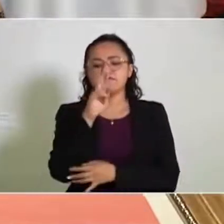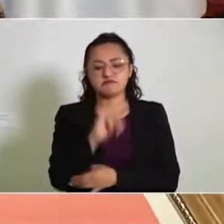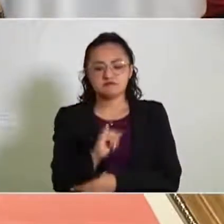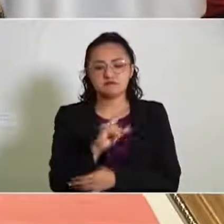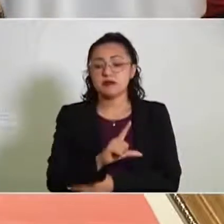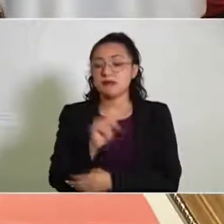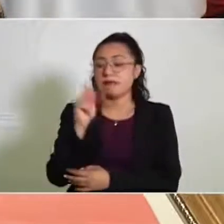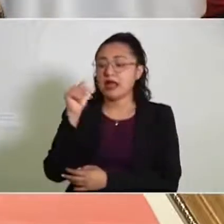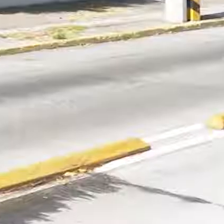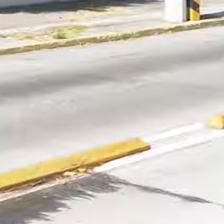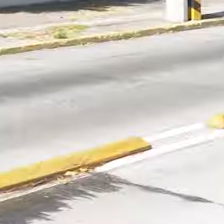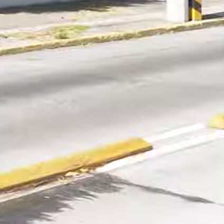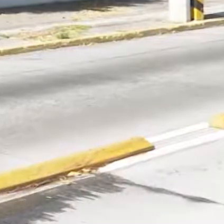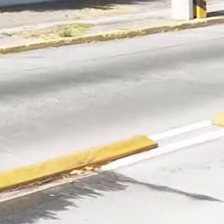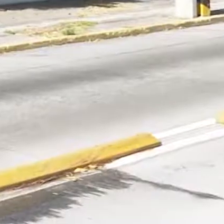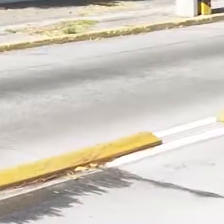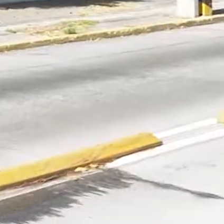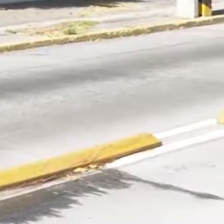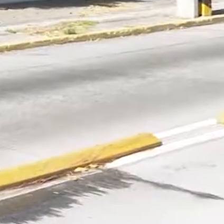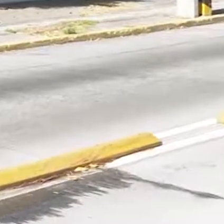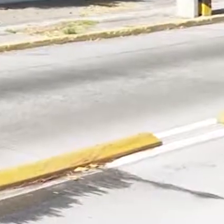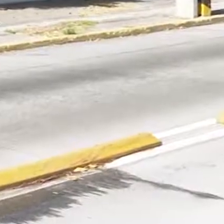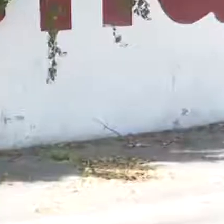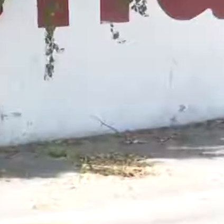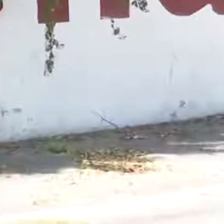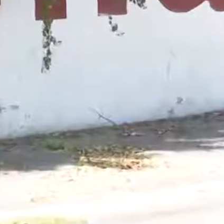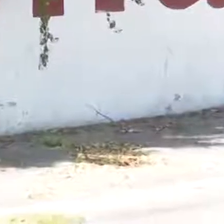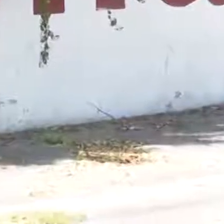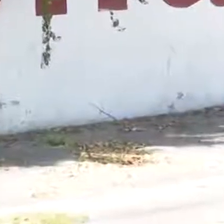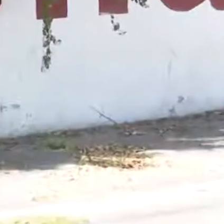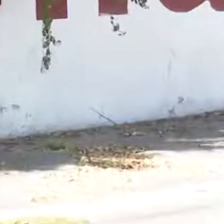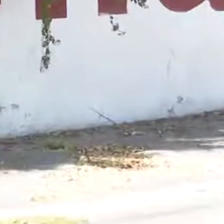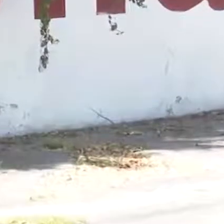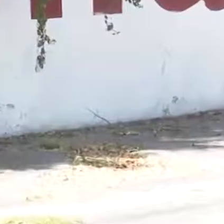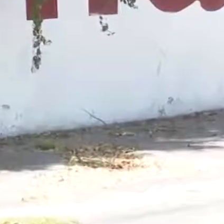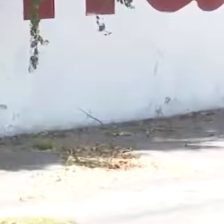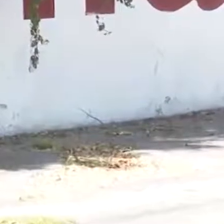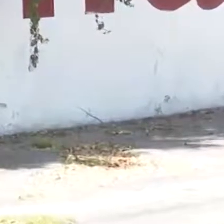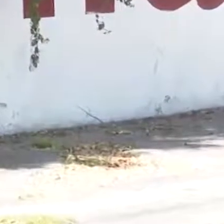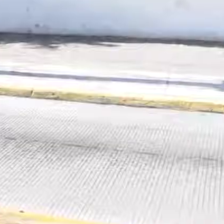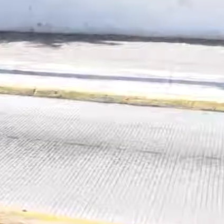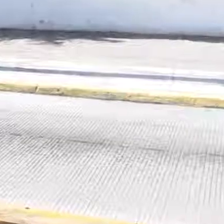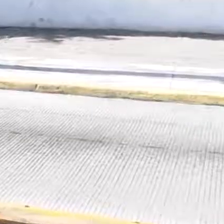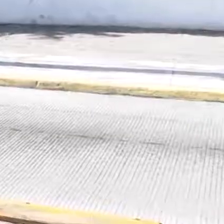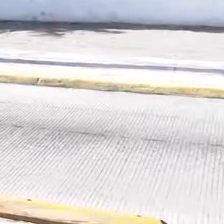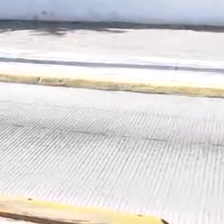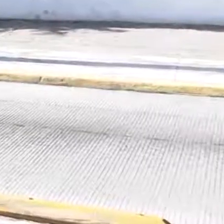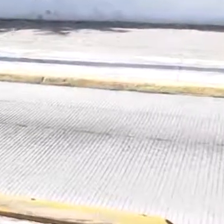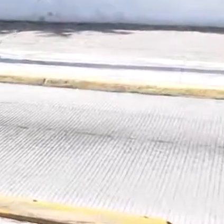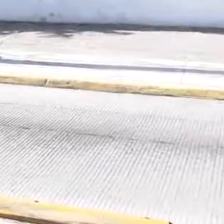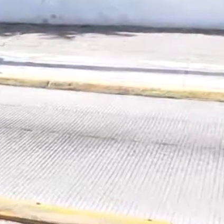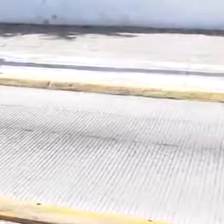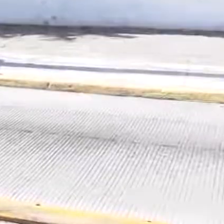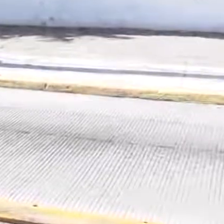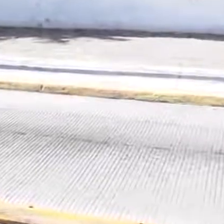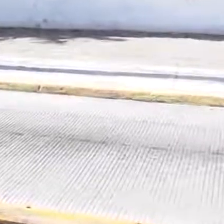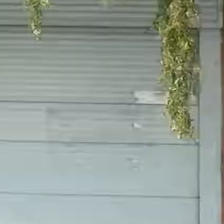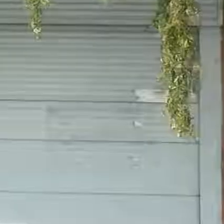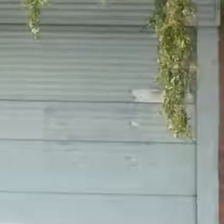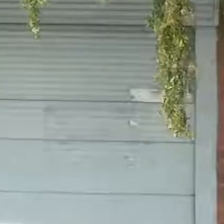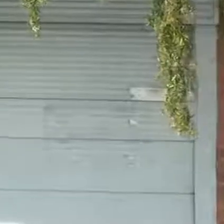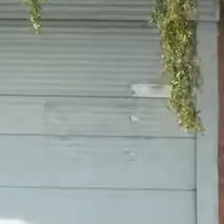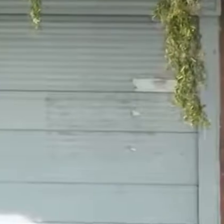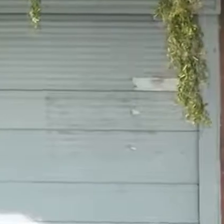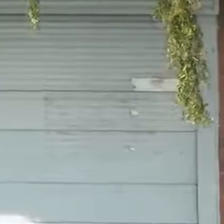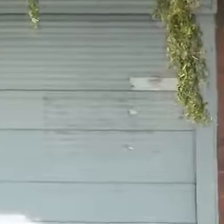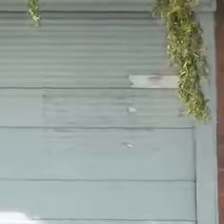y de PAN. Destacó el movimiento López Obradorista en 2018, cuando la sociedad le dio el triunfo con